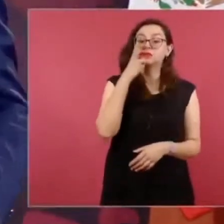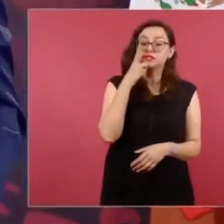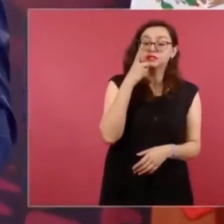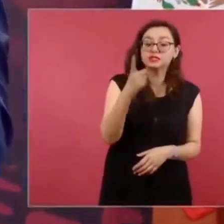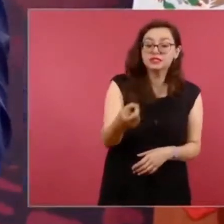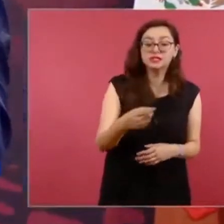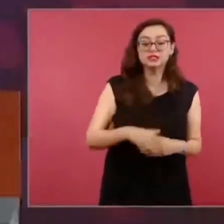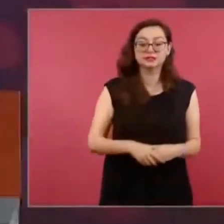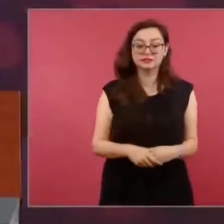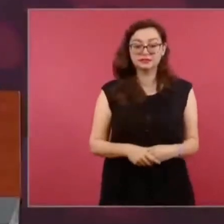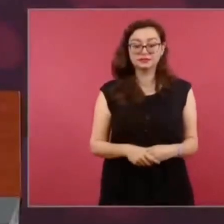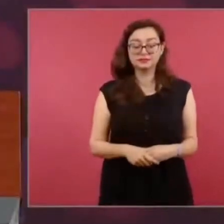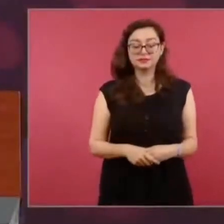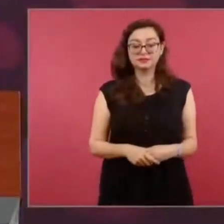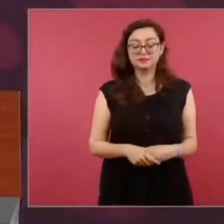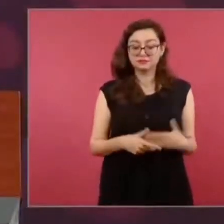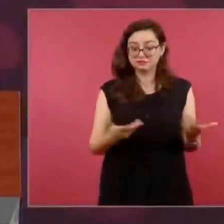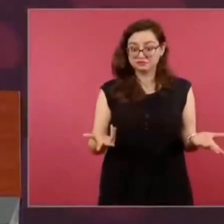pedían